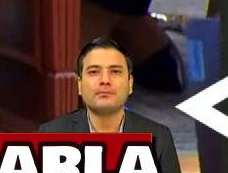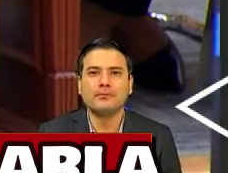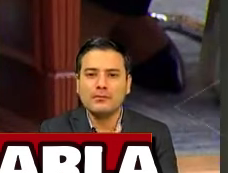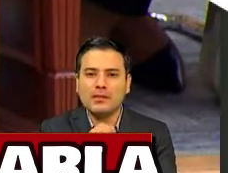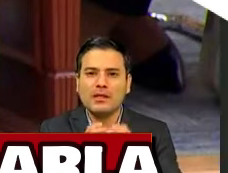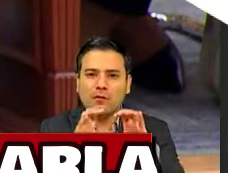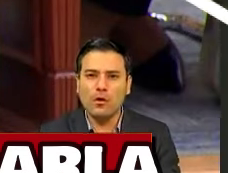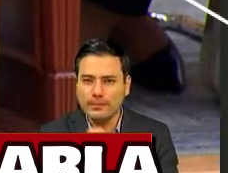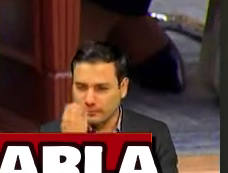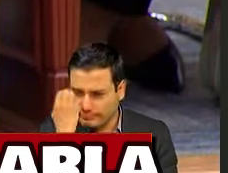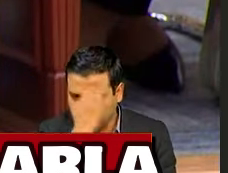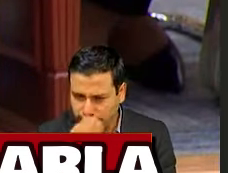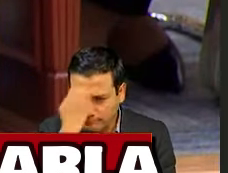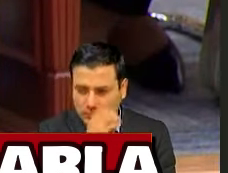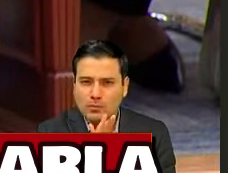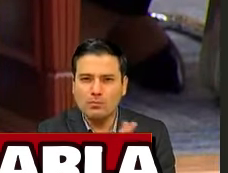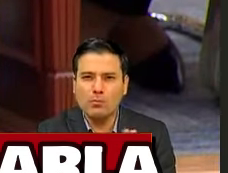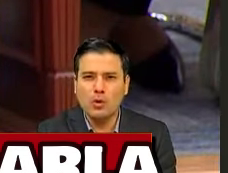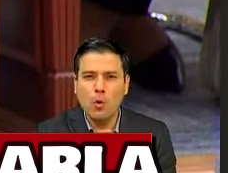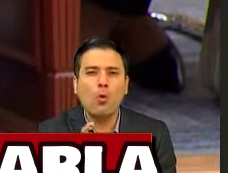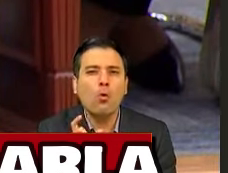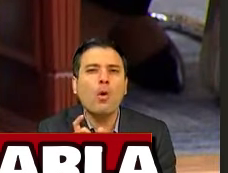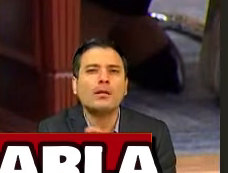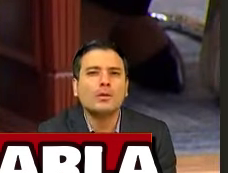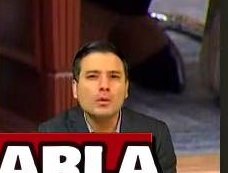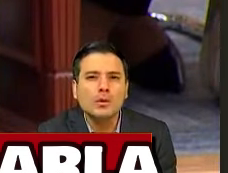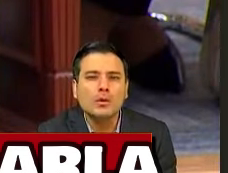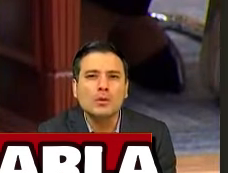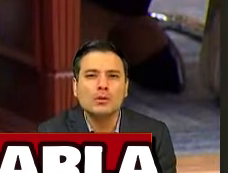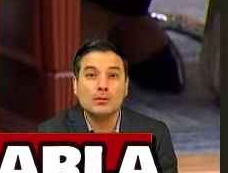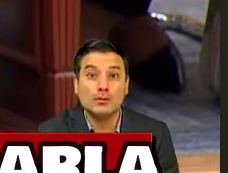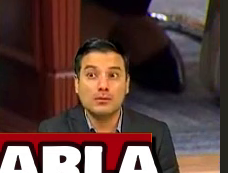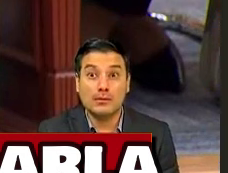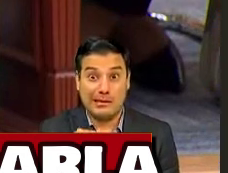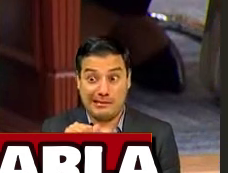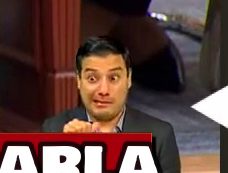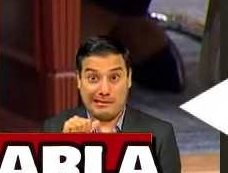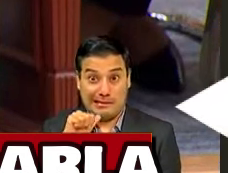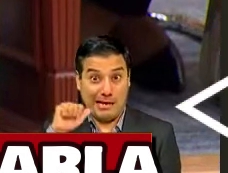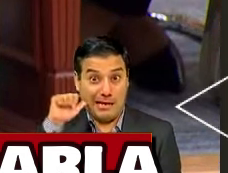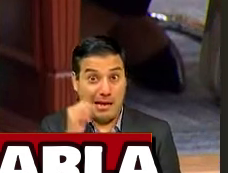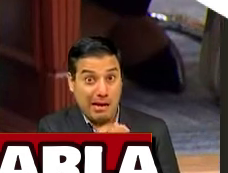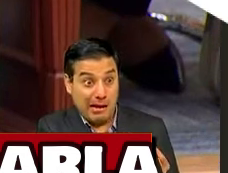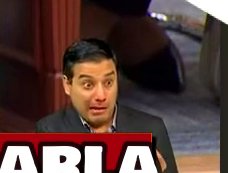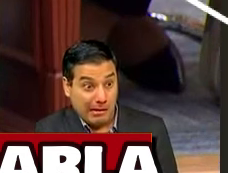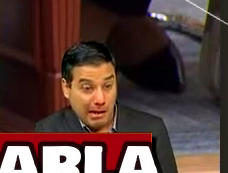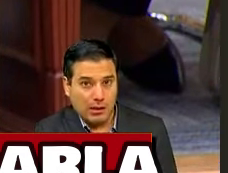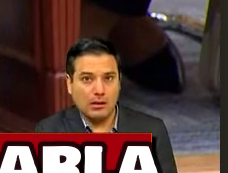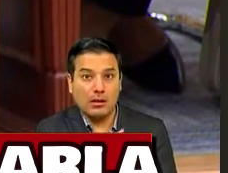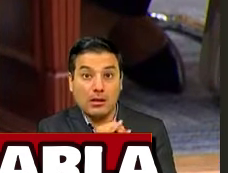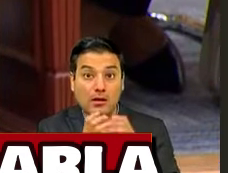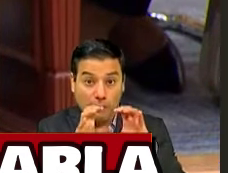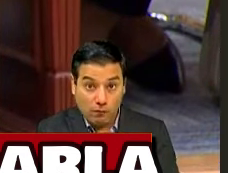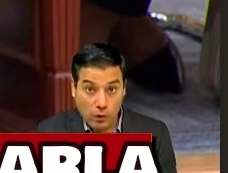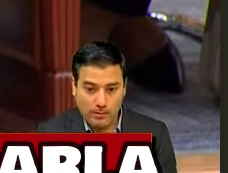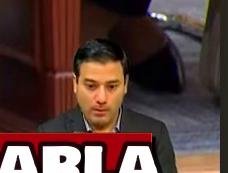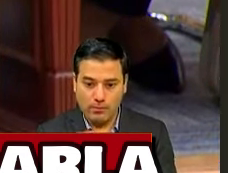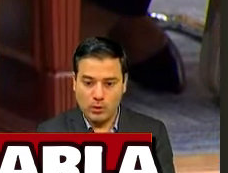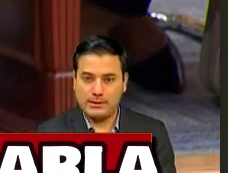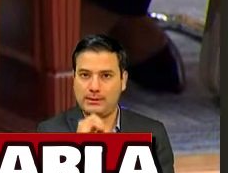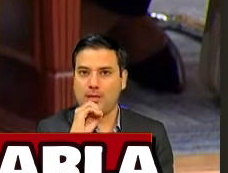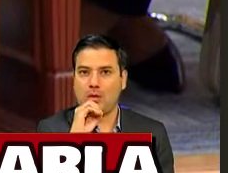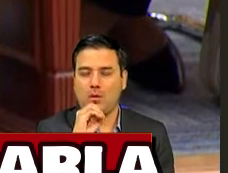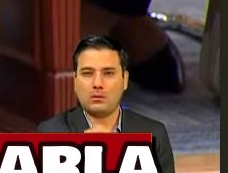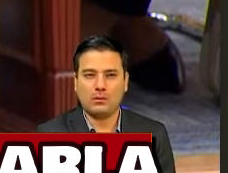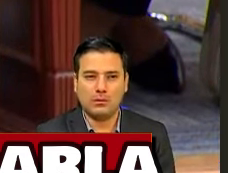los informes? Y en este caso no es viable si lo entregan el día de ayer, si lo entregan en ceros, si hay evidencias de que